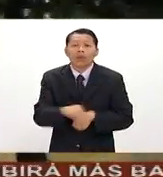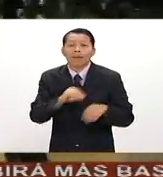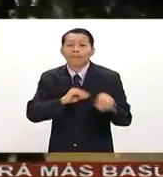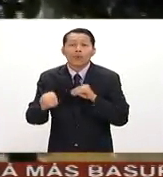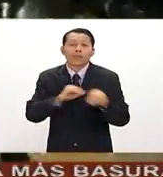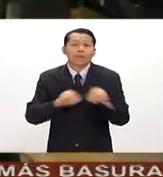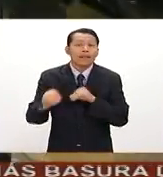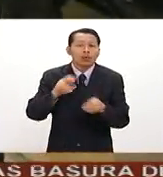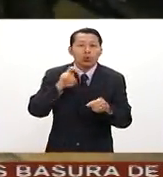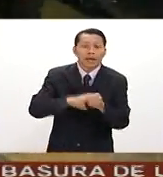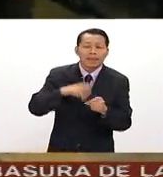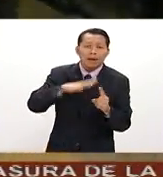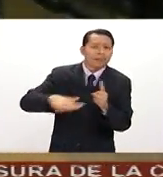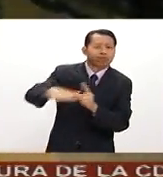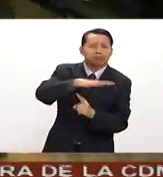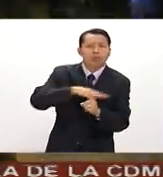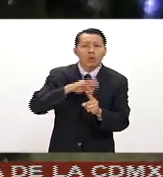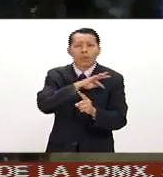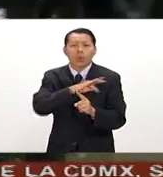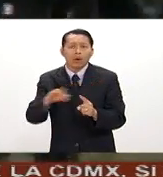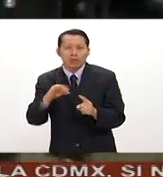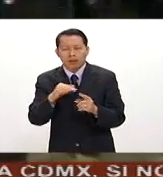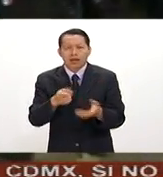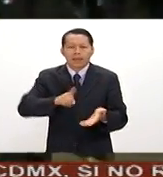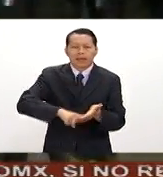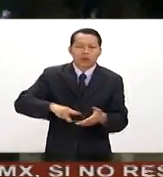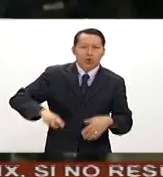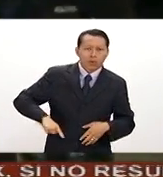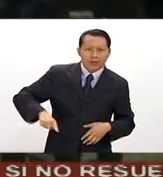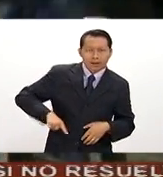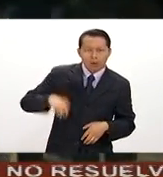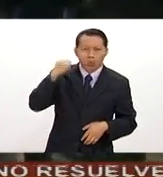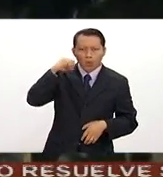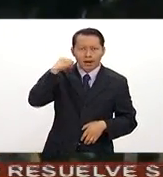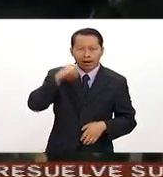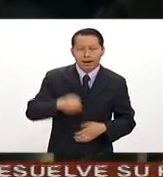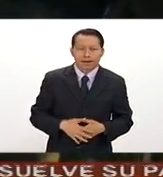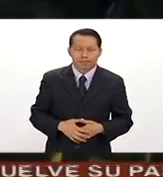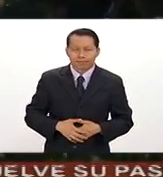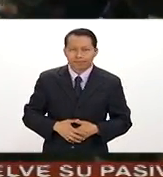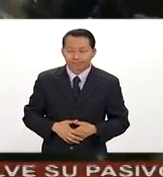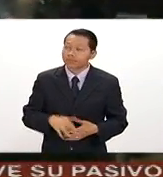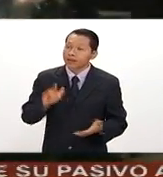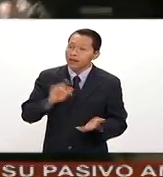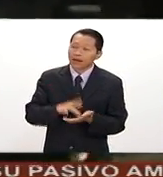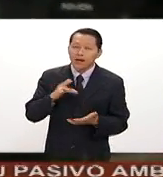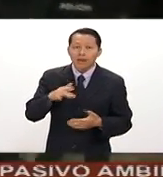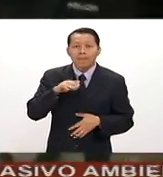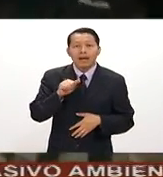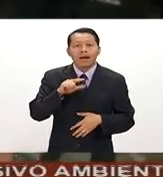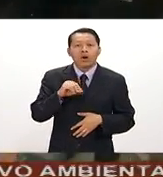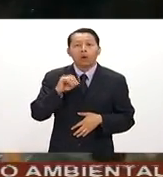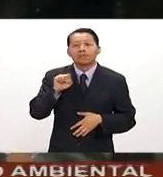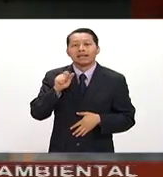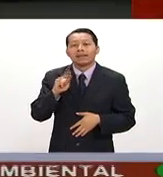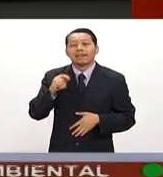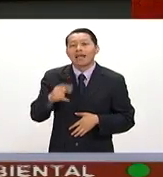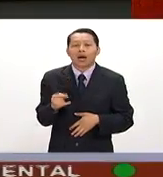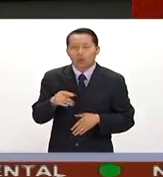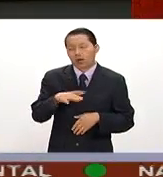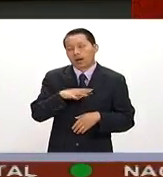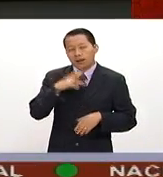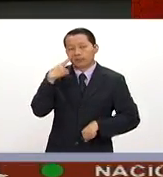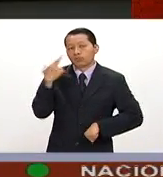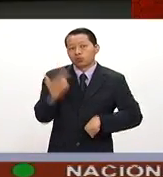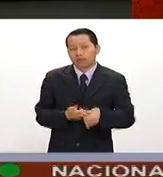movilizaciones alrededor del Palacio de aquí de Gobierno de Oaxaca. Muy bien, Marco Santiago, corresponsal de la red, muchas gracias por este